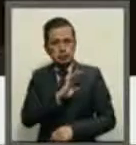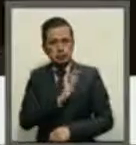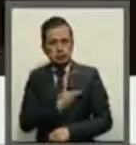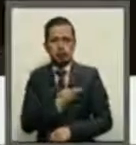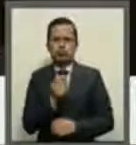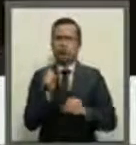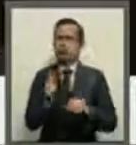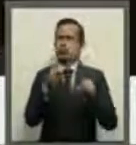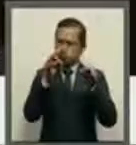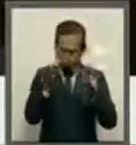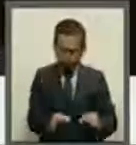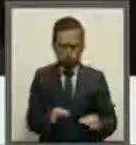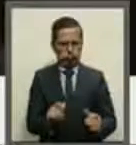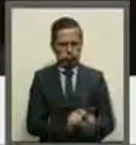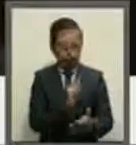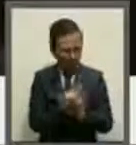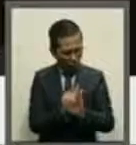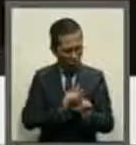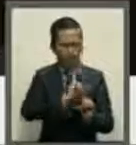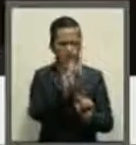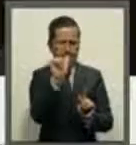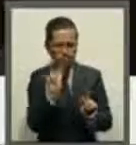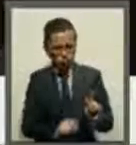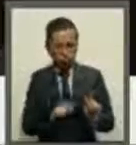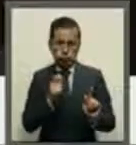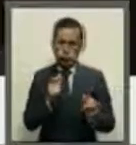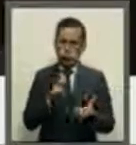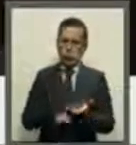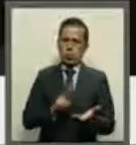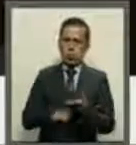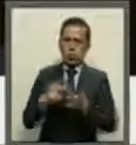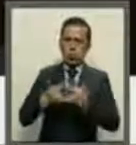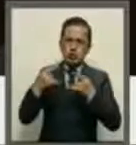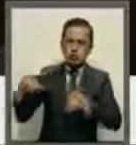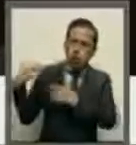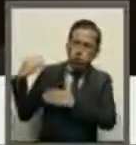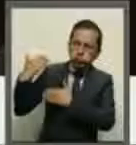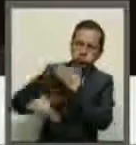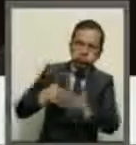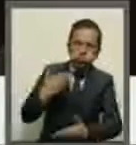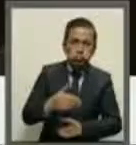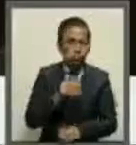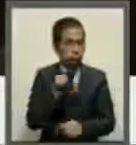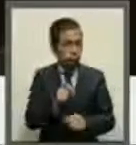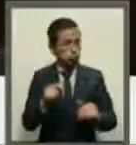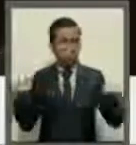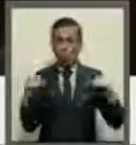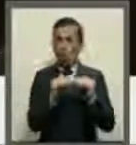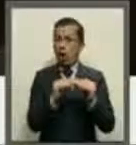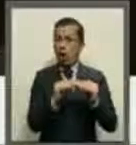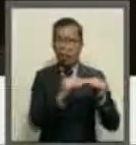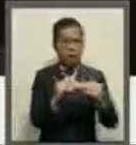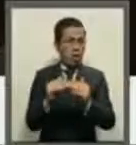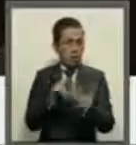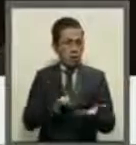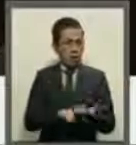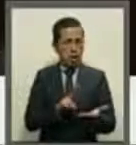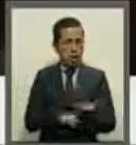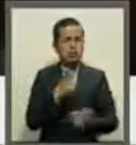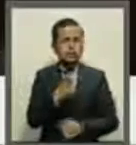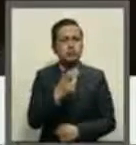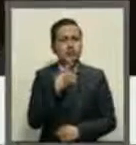origen histórico y tendrán la misma validez, garantizando en todo momento los derechos humanos a la